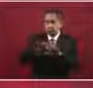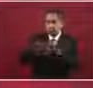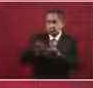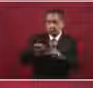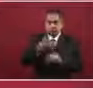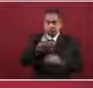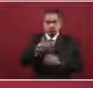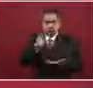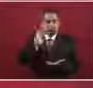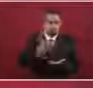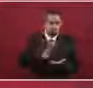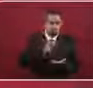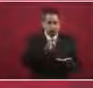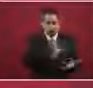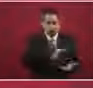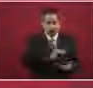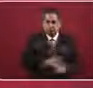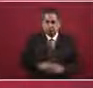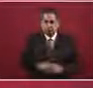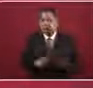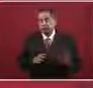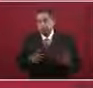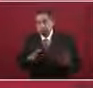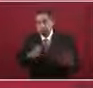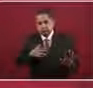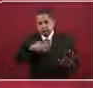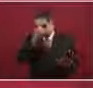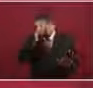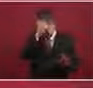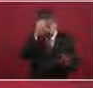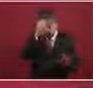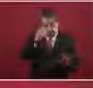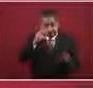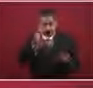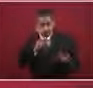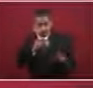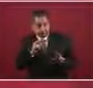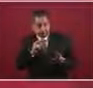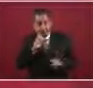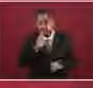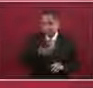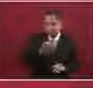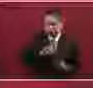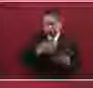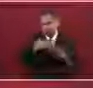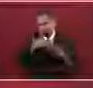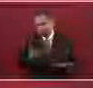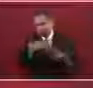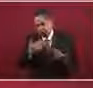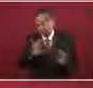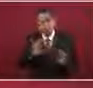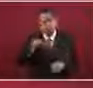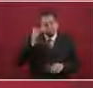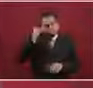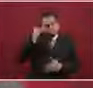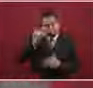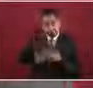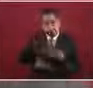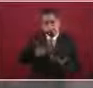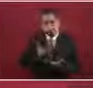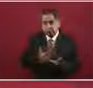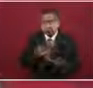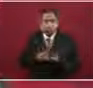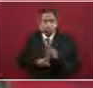mal, nada más que esa es una iniciativa que están presentando en el